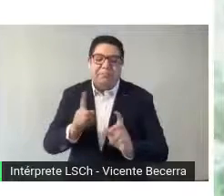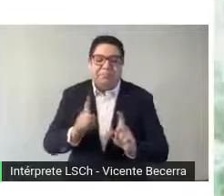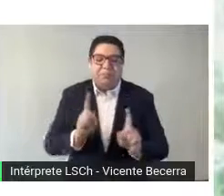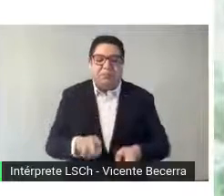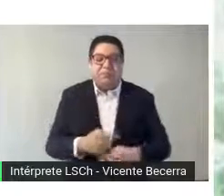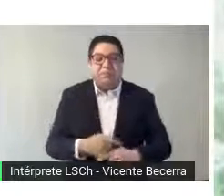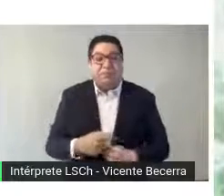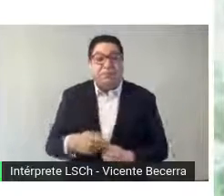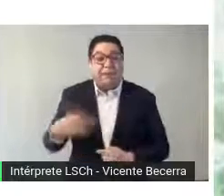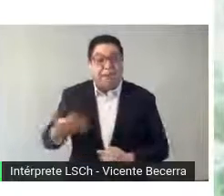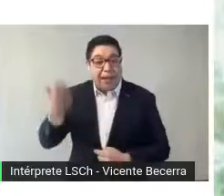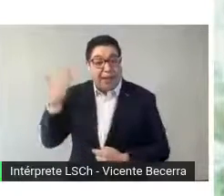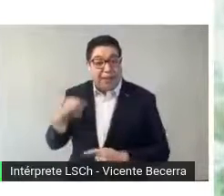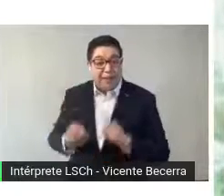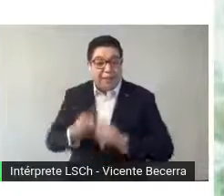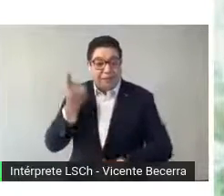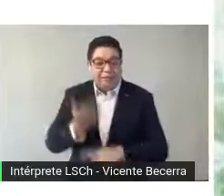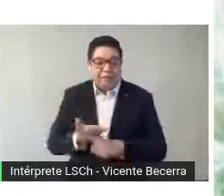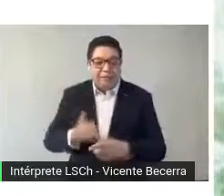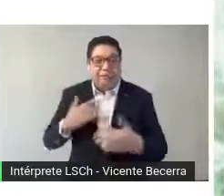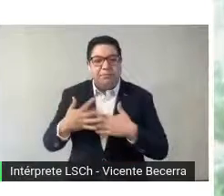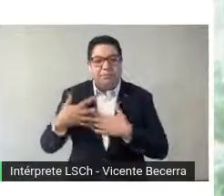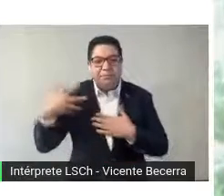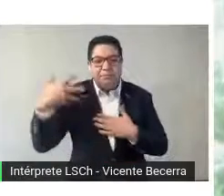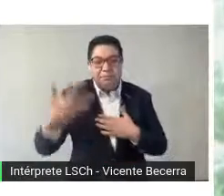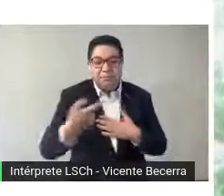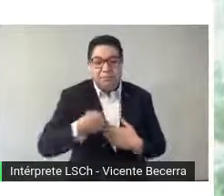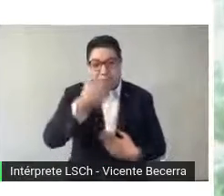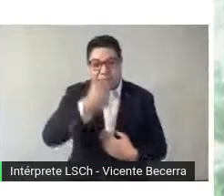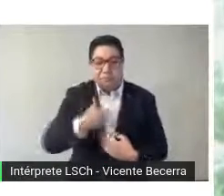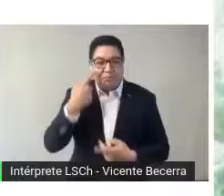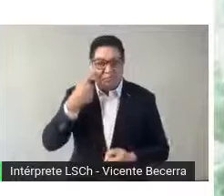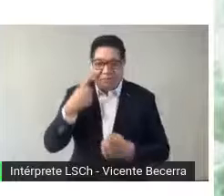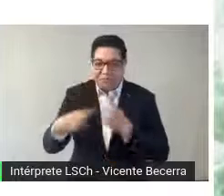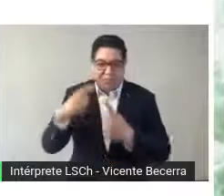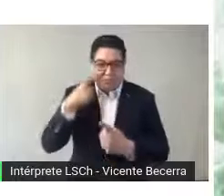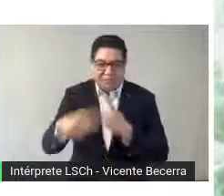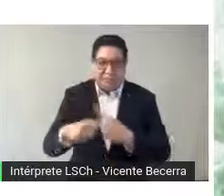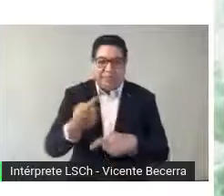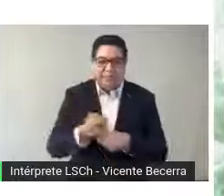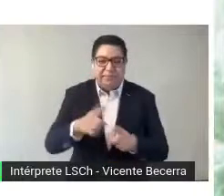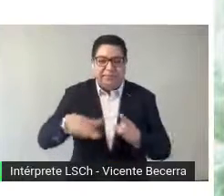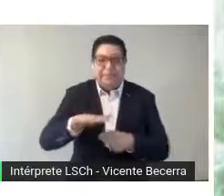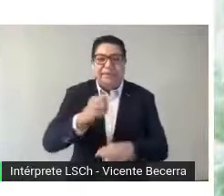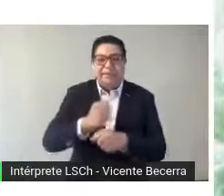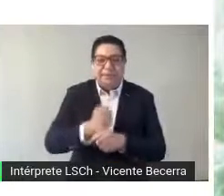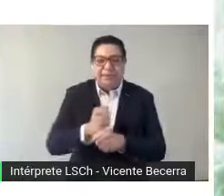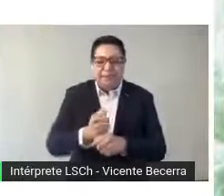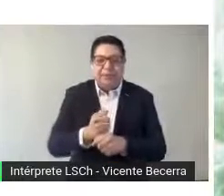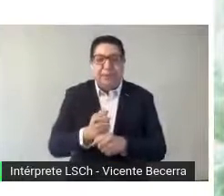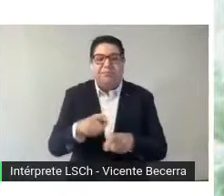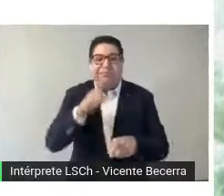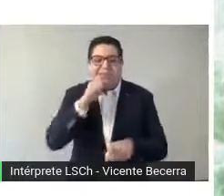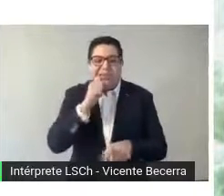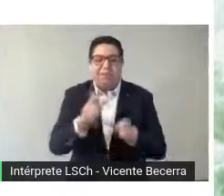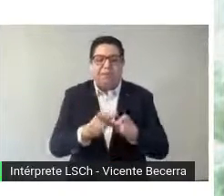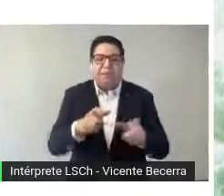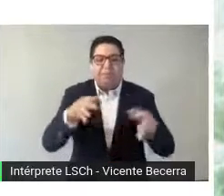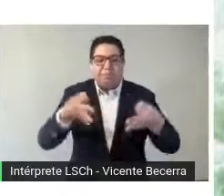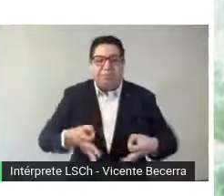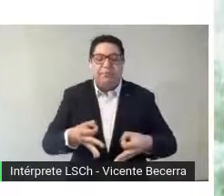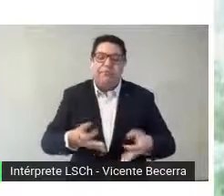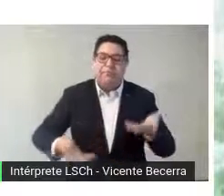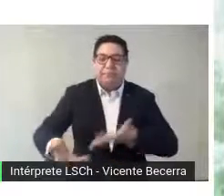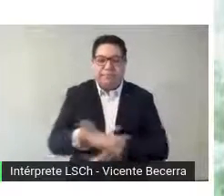día ya estrategias y herramientas que yo no conocía para poder tener un trabajo más adecuado